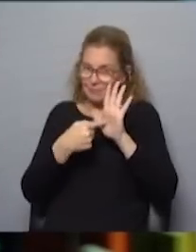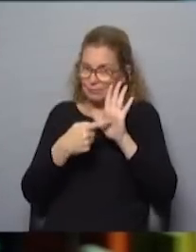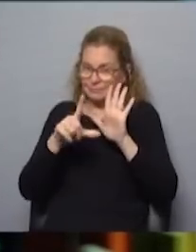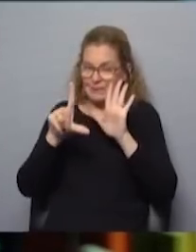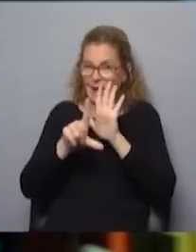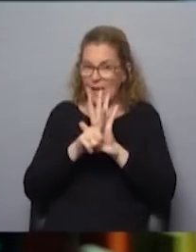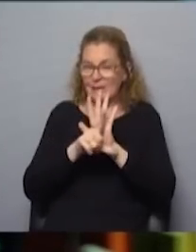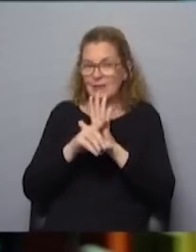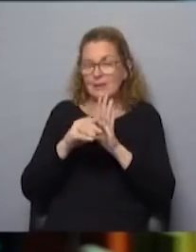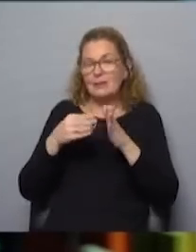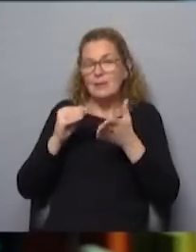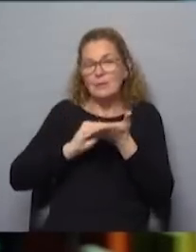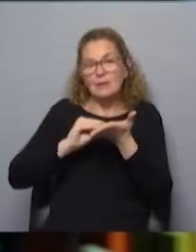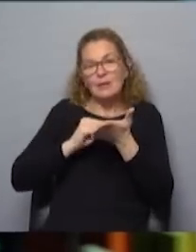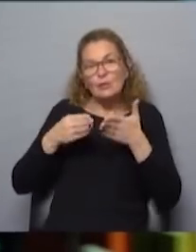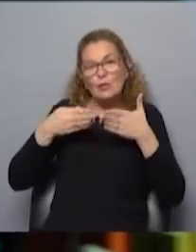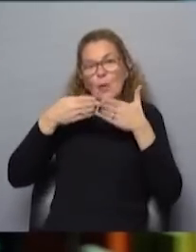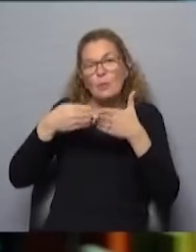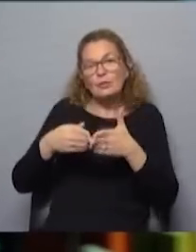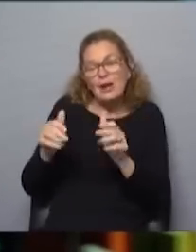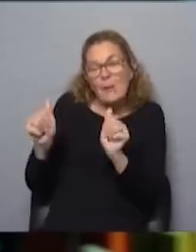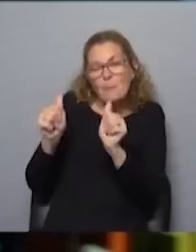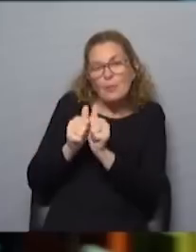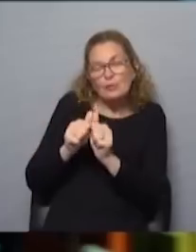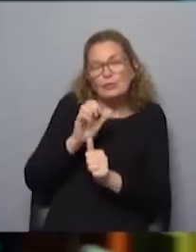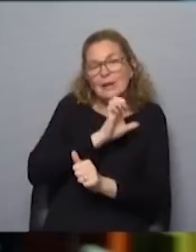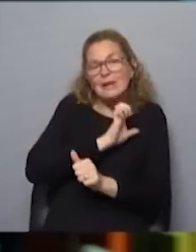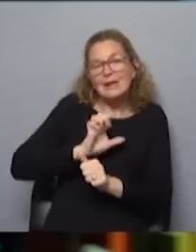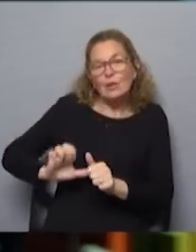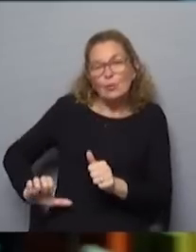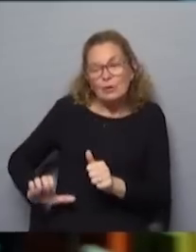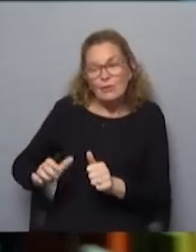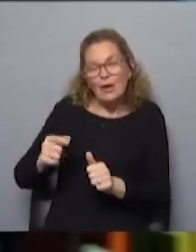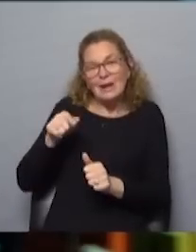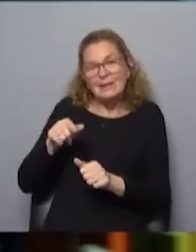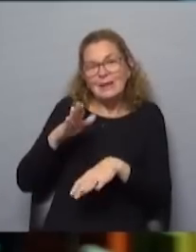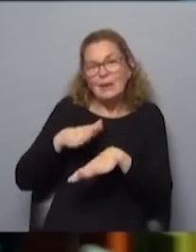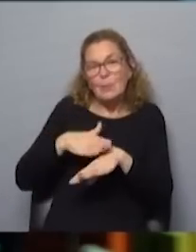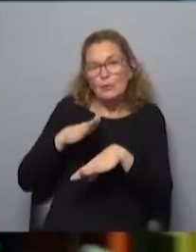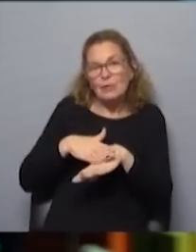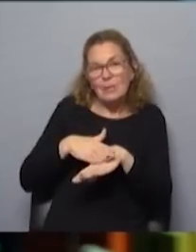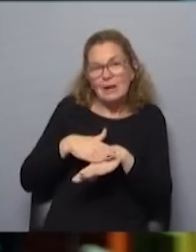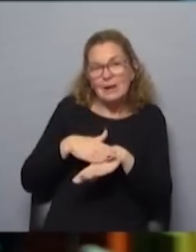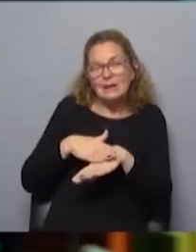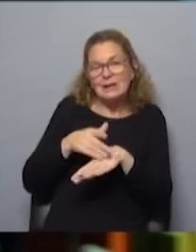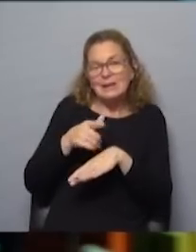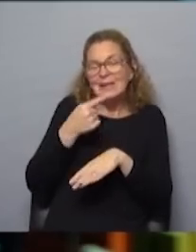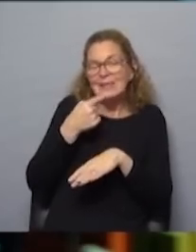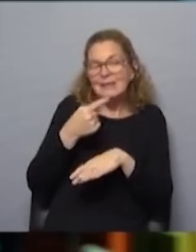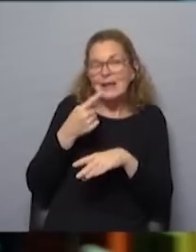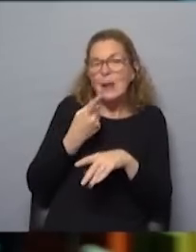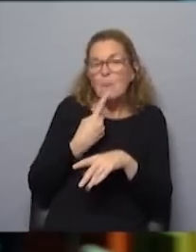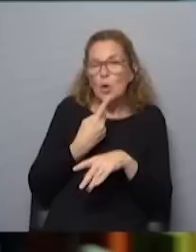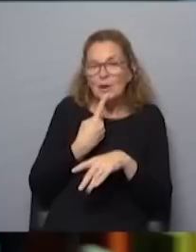la administración nacional de puertos es el asesoramiento del poder ejecutivo el poder ejecutivo es el que ejecuta la pone que establece la política